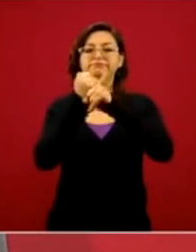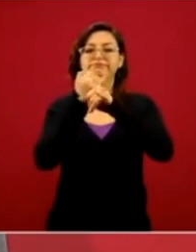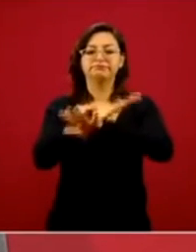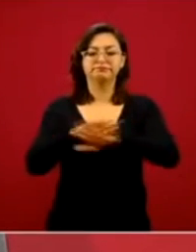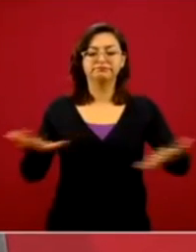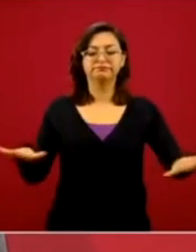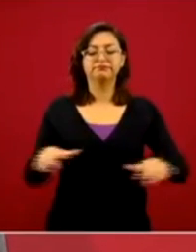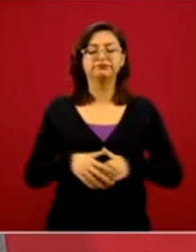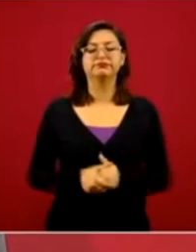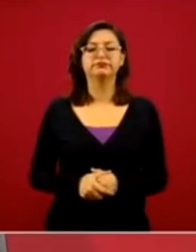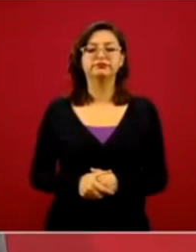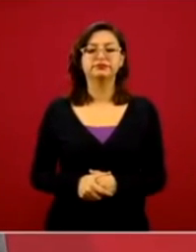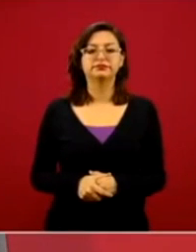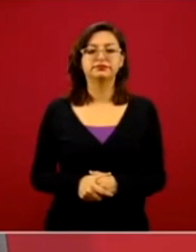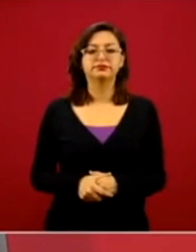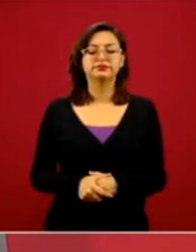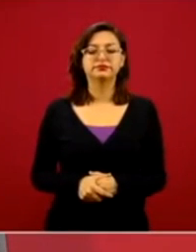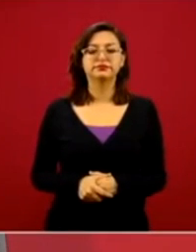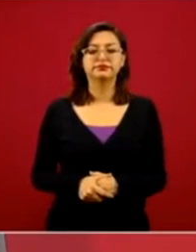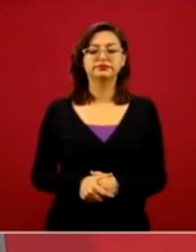Agradecemos mucho la